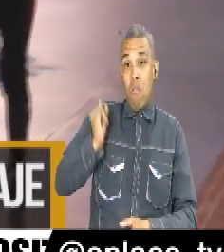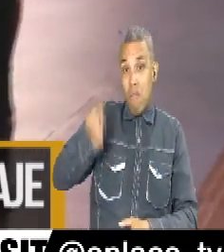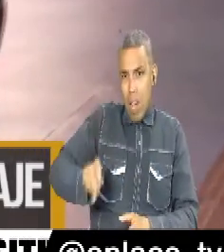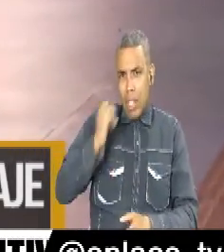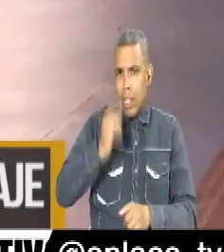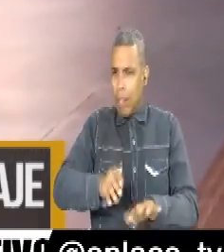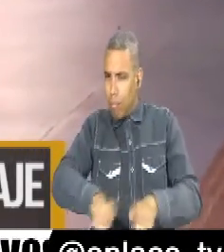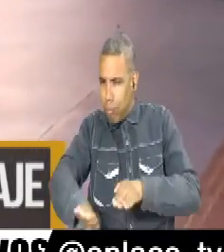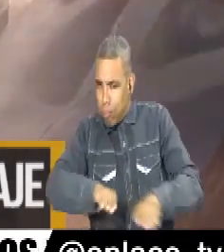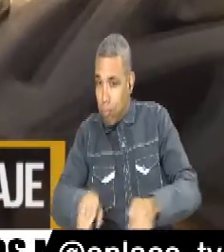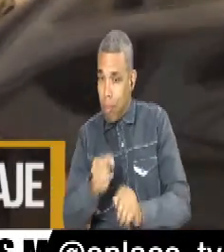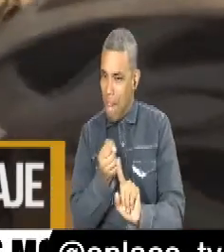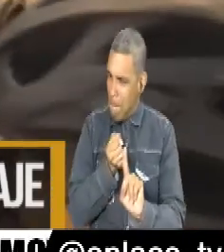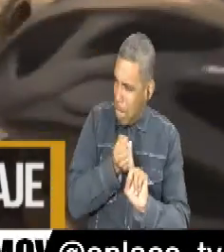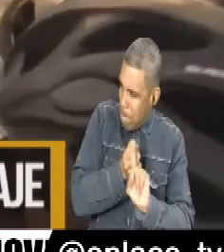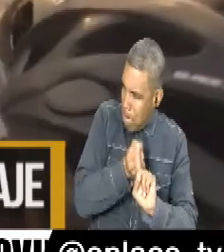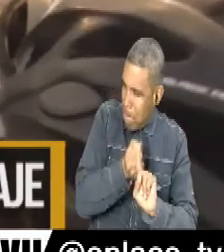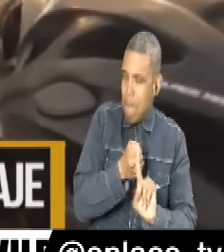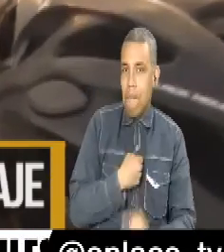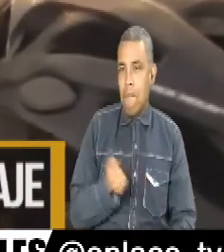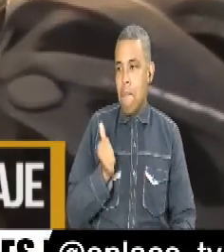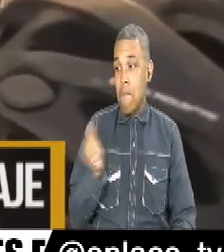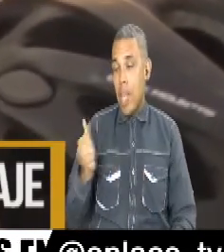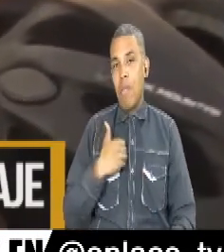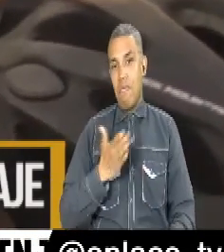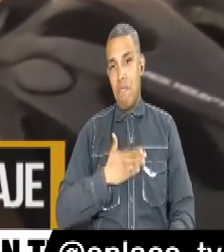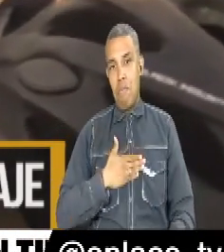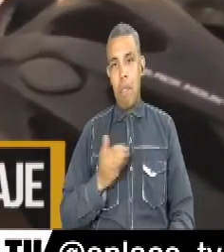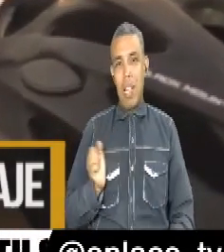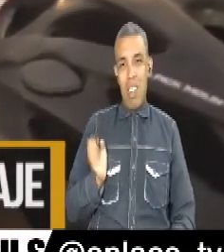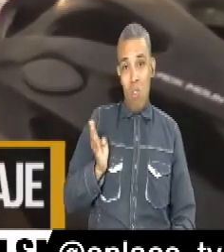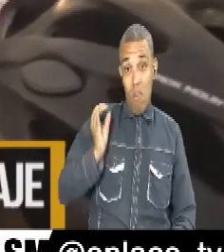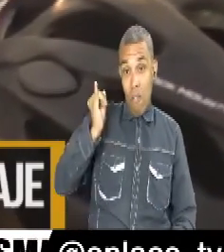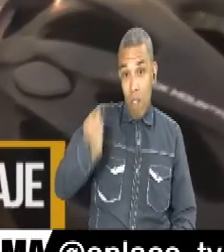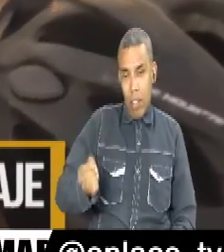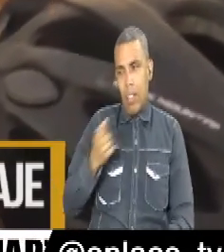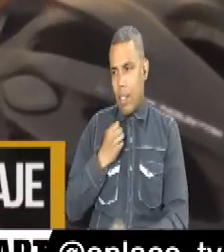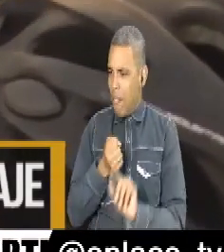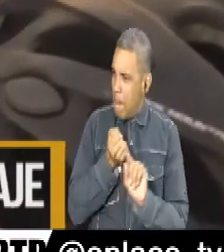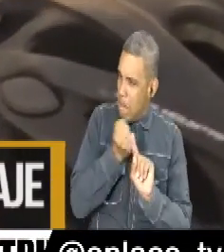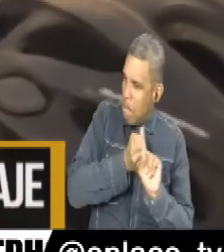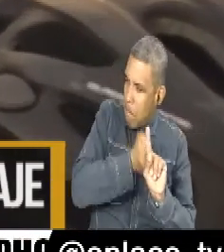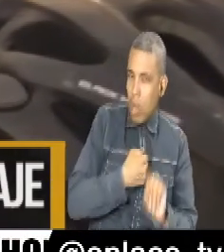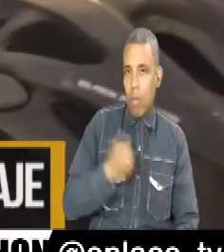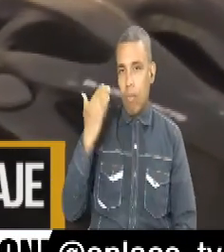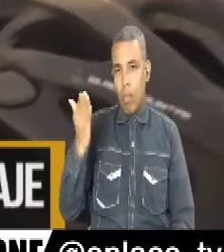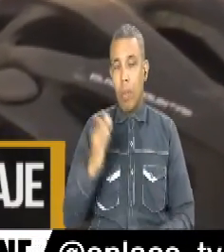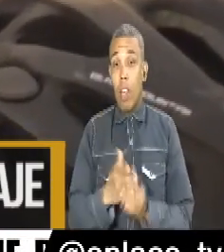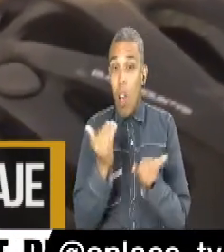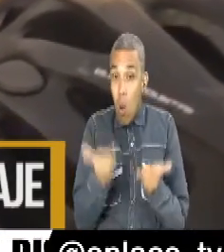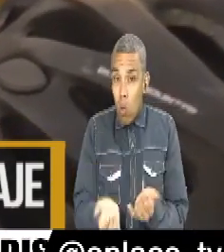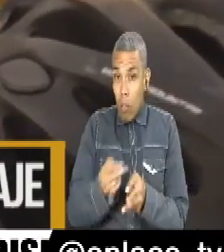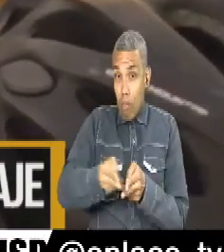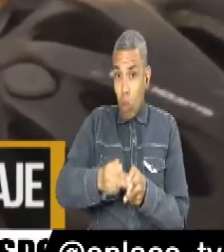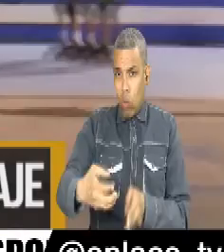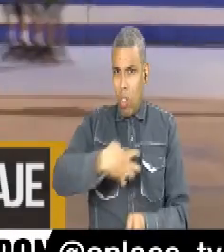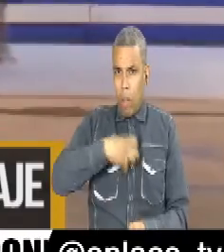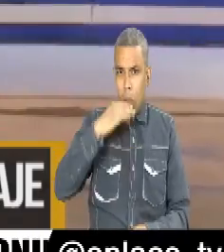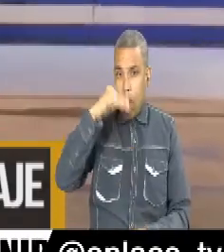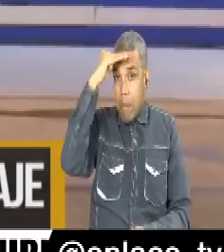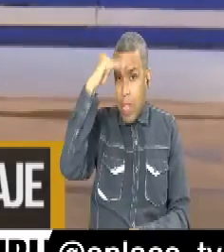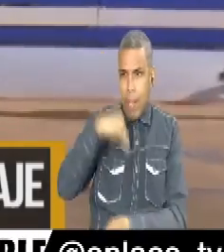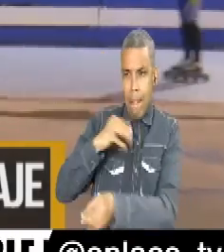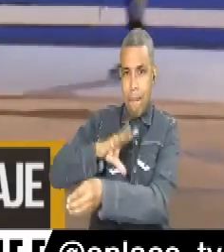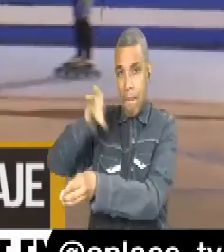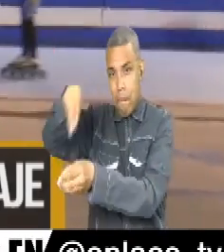escuelas de patinaje. Se espera una gran temporada que viene el Nacional en Medellín. Tenemos unas invitaciones a